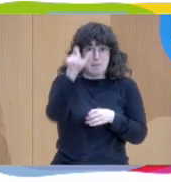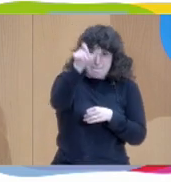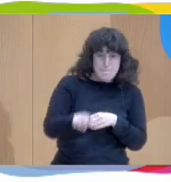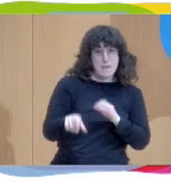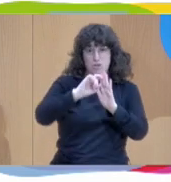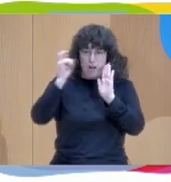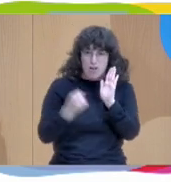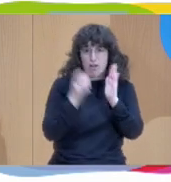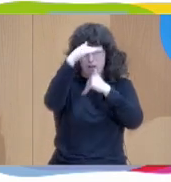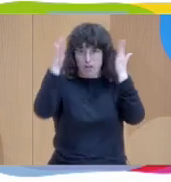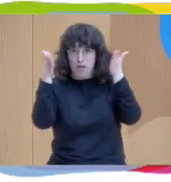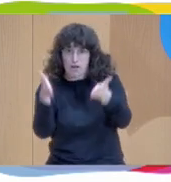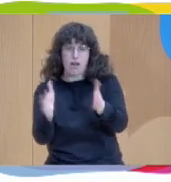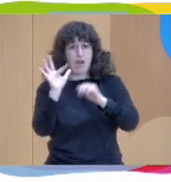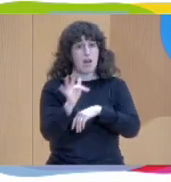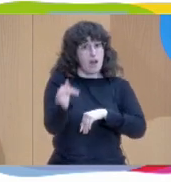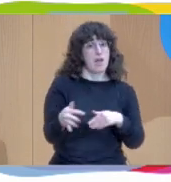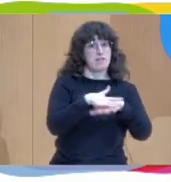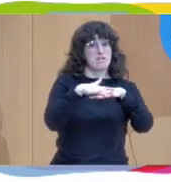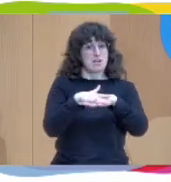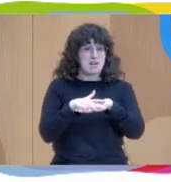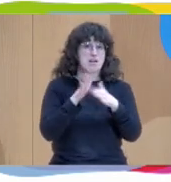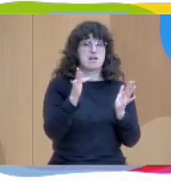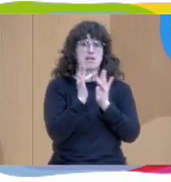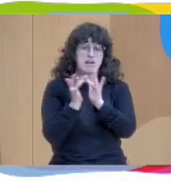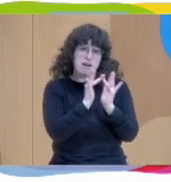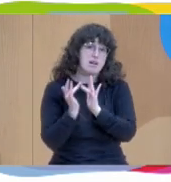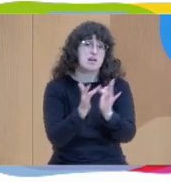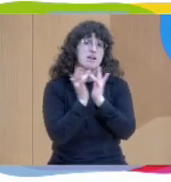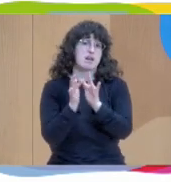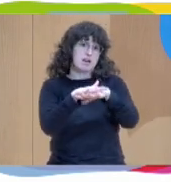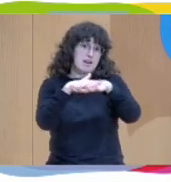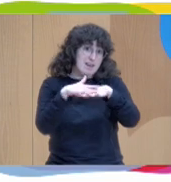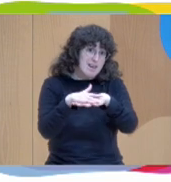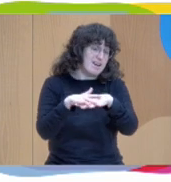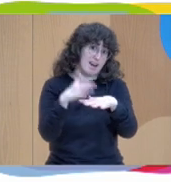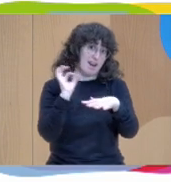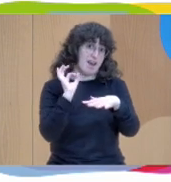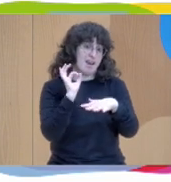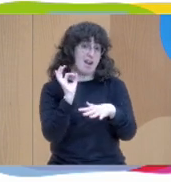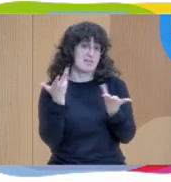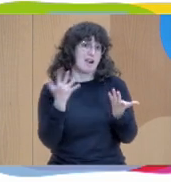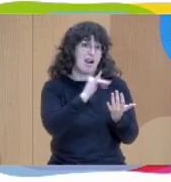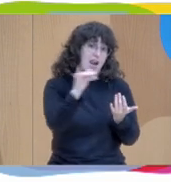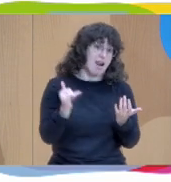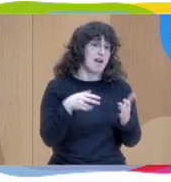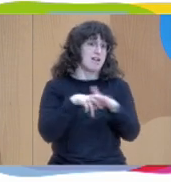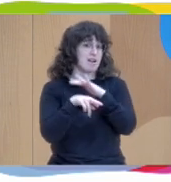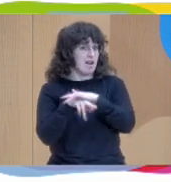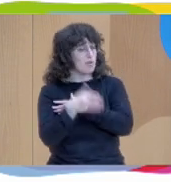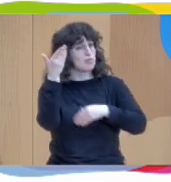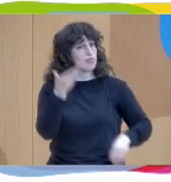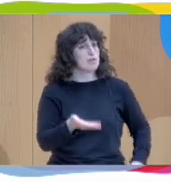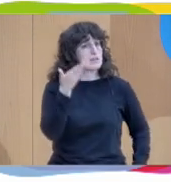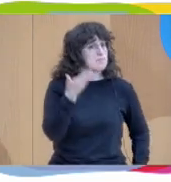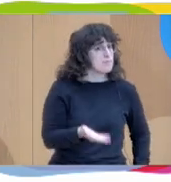relacionales también en sus vidas en las que están por supuesto los recursos más importantes que son para